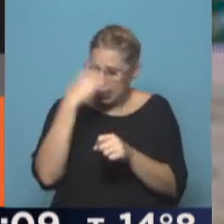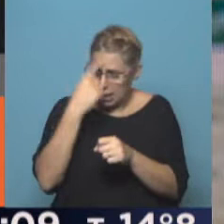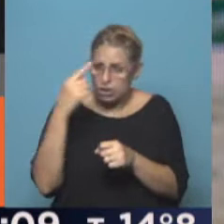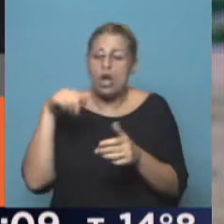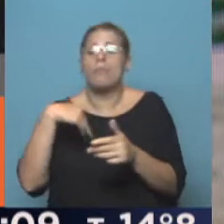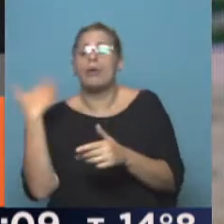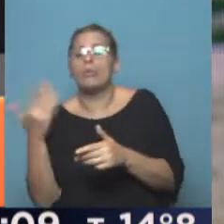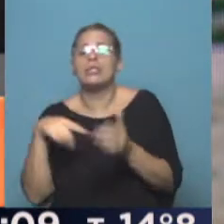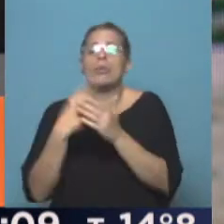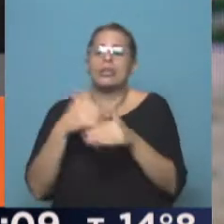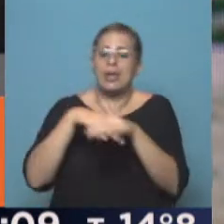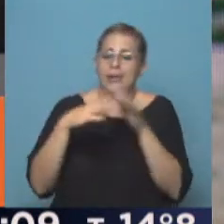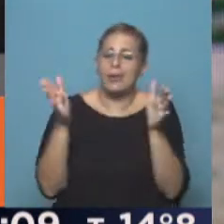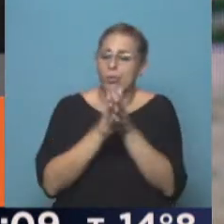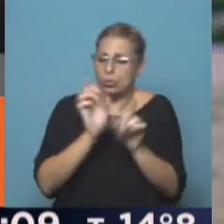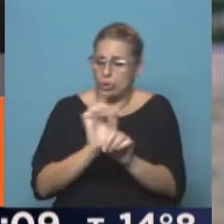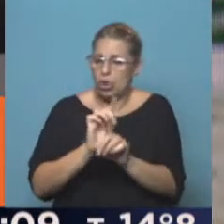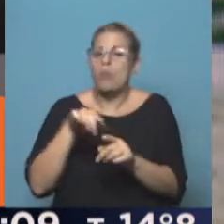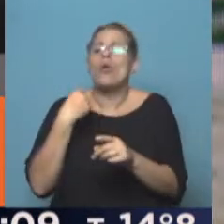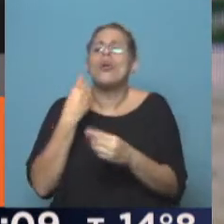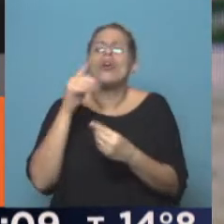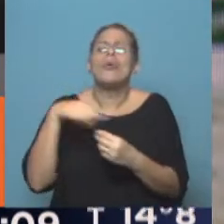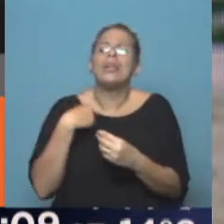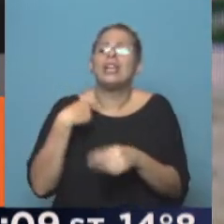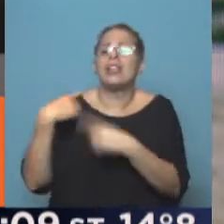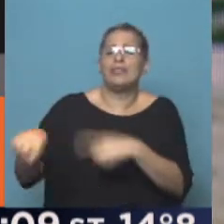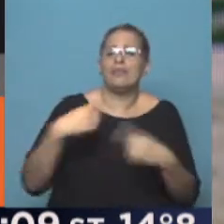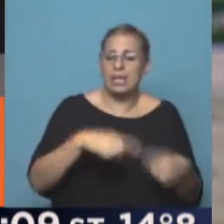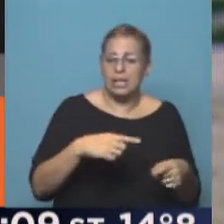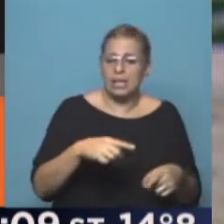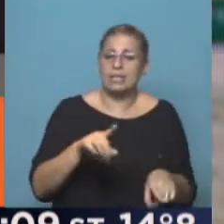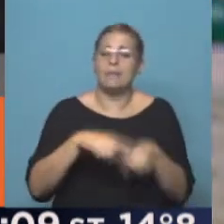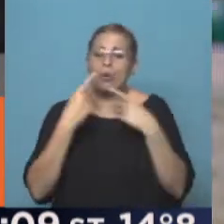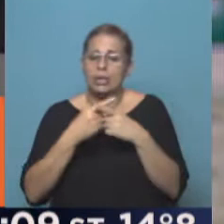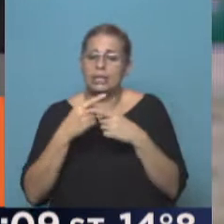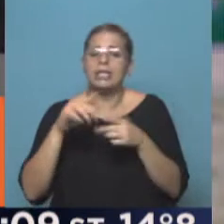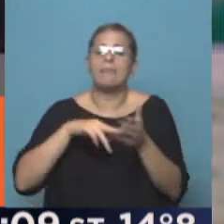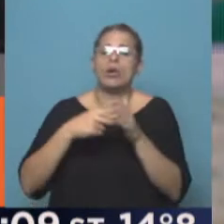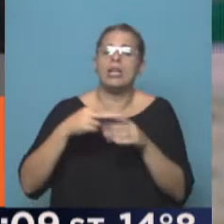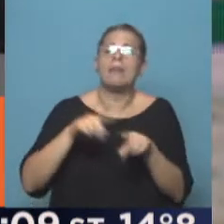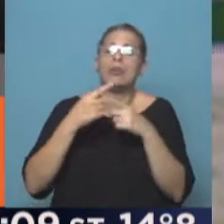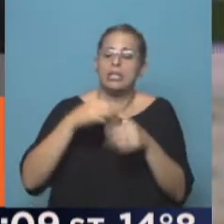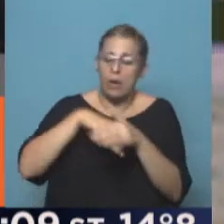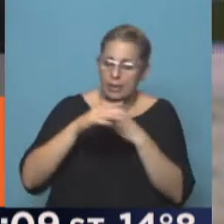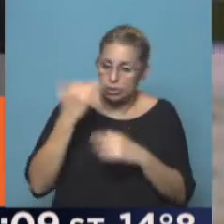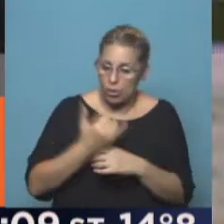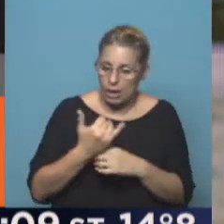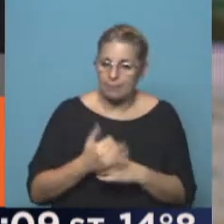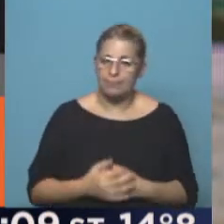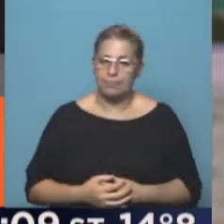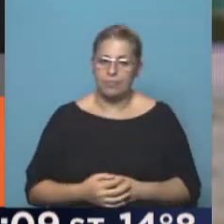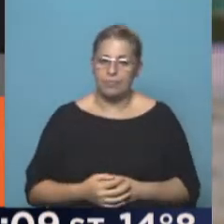aires porque porque habían diferentes signos políticos o diferentes internas políticas que estaban conduciendo los